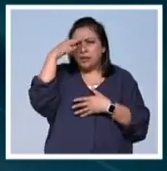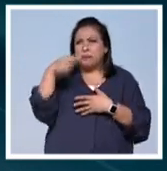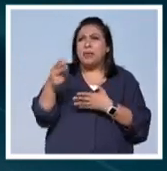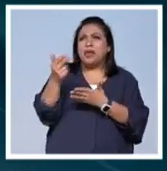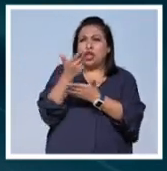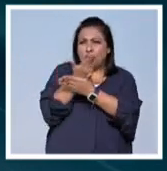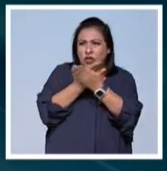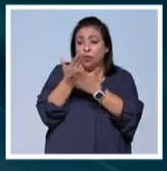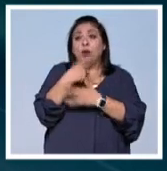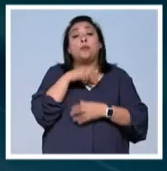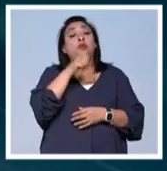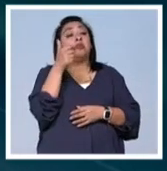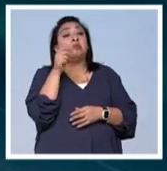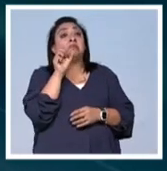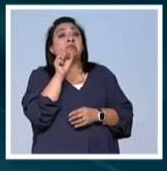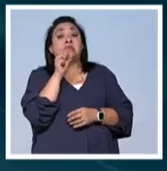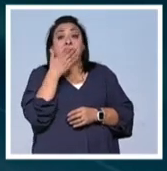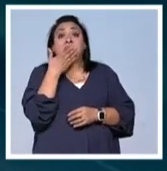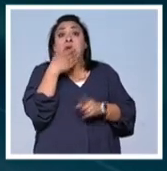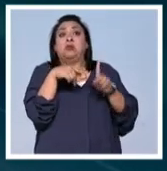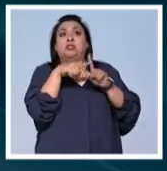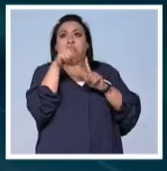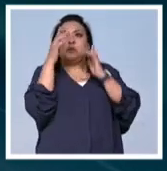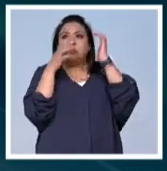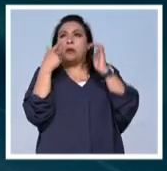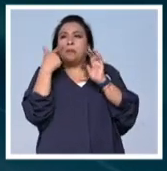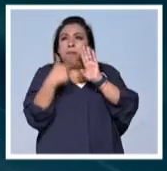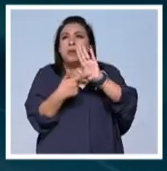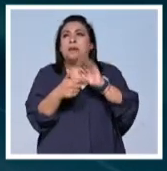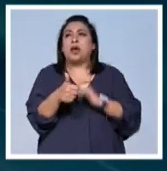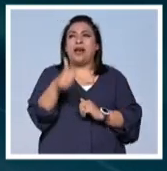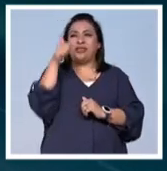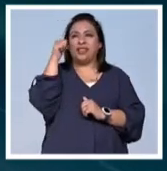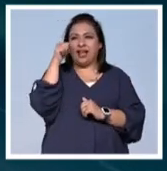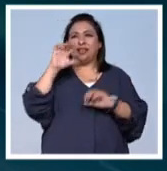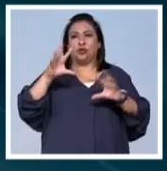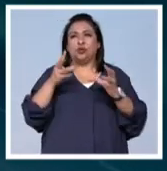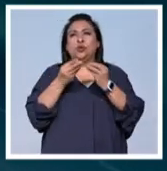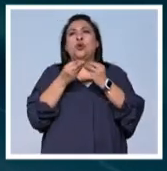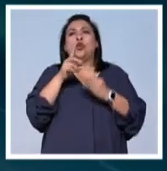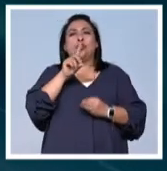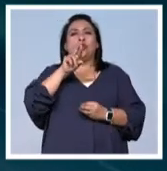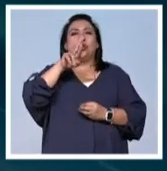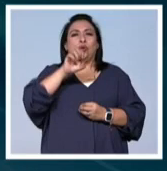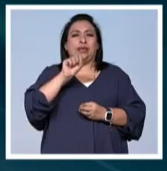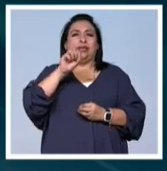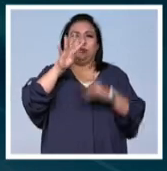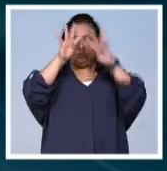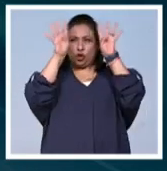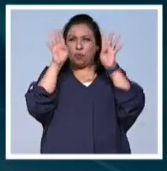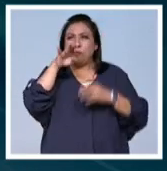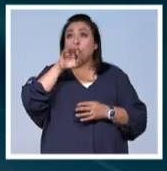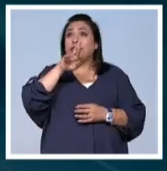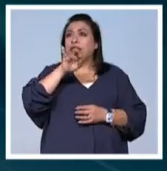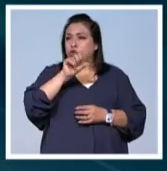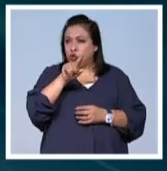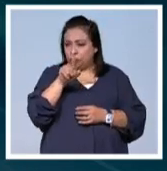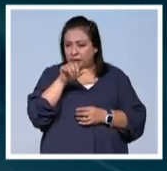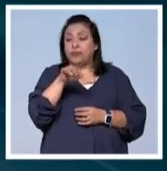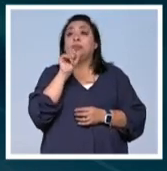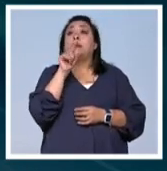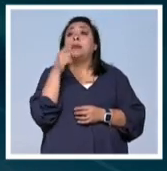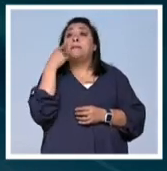otro gran acierto de la exposición es el Mostrar la parte trasera de la colección de Los Duques de Moctezuma también podemos encontrar